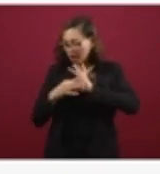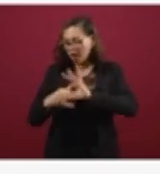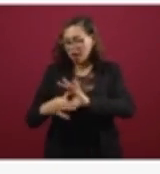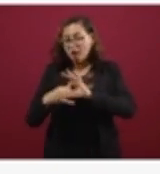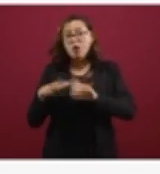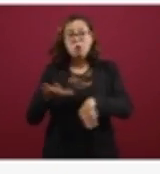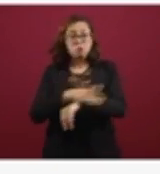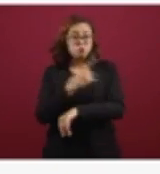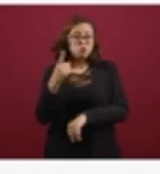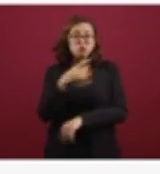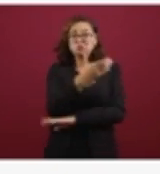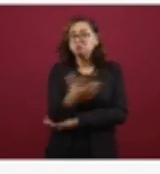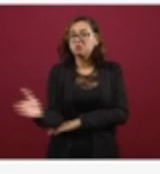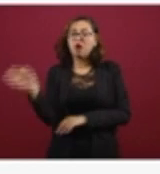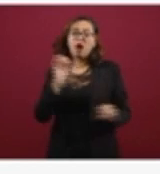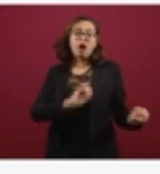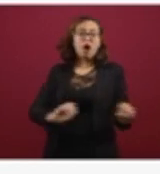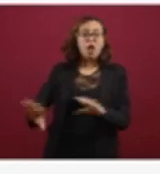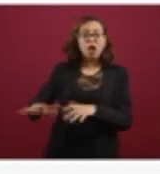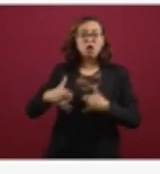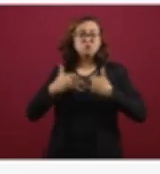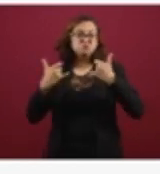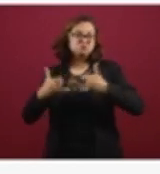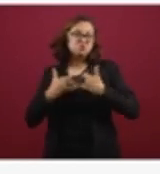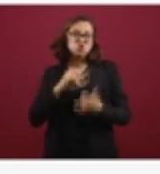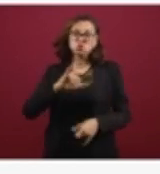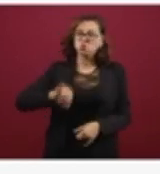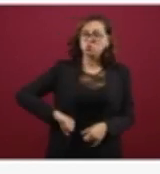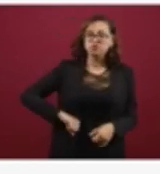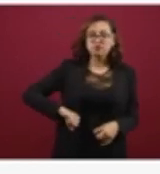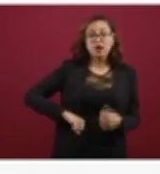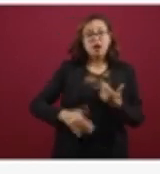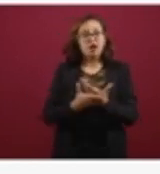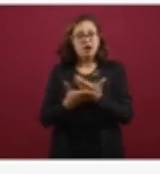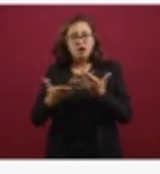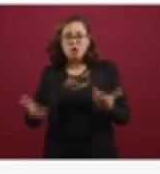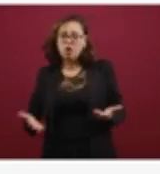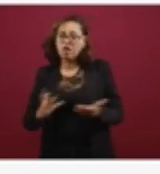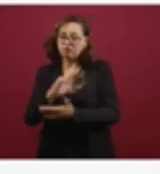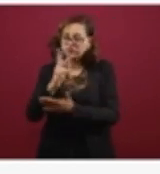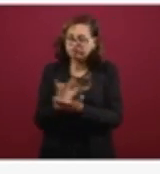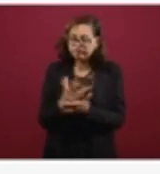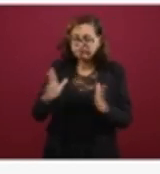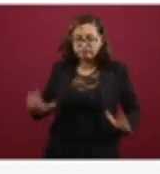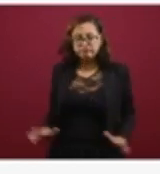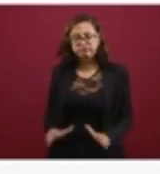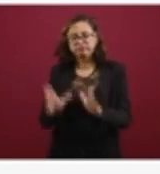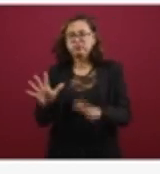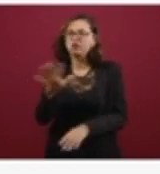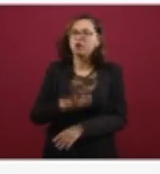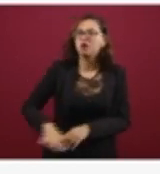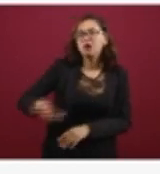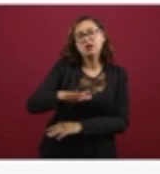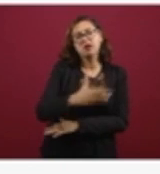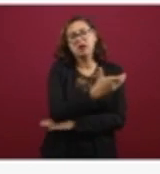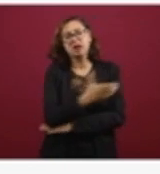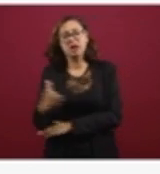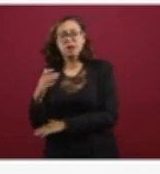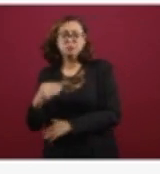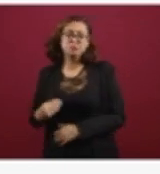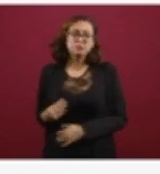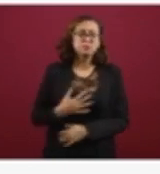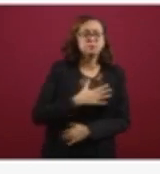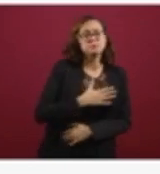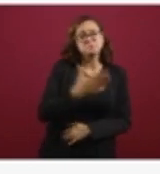justo con este programa lo que se busca es generar bienestar y vida digna en las zonas rurales del país para